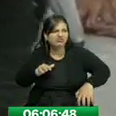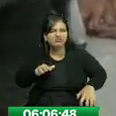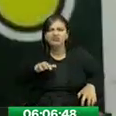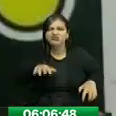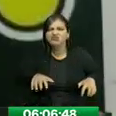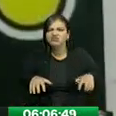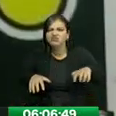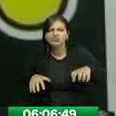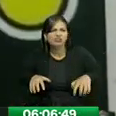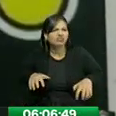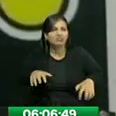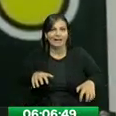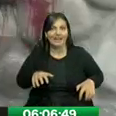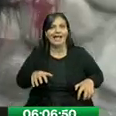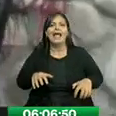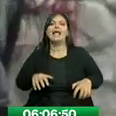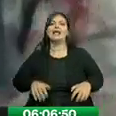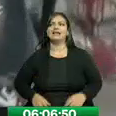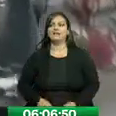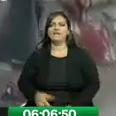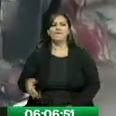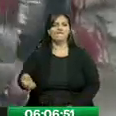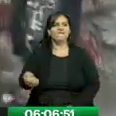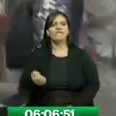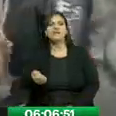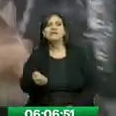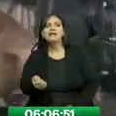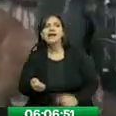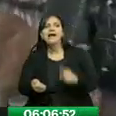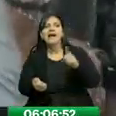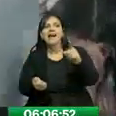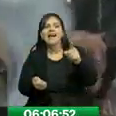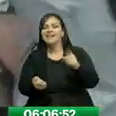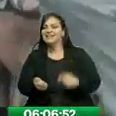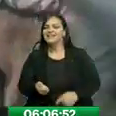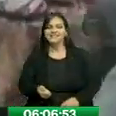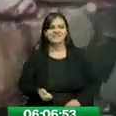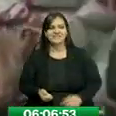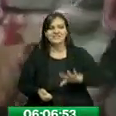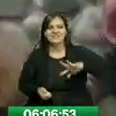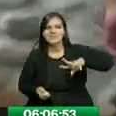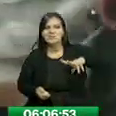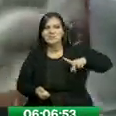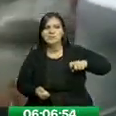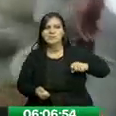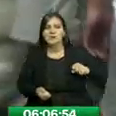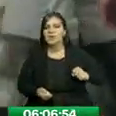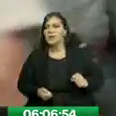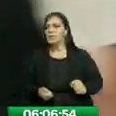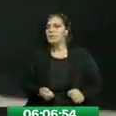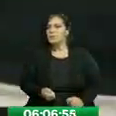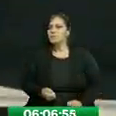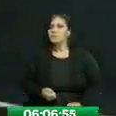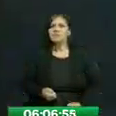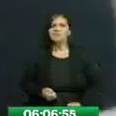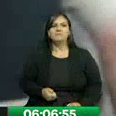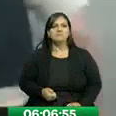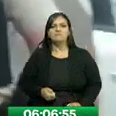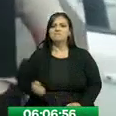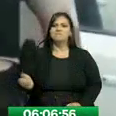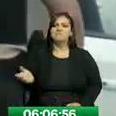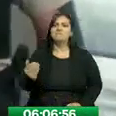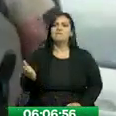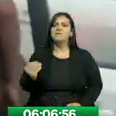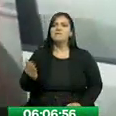asalto. Una unidad canina, por lo cual la víctima, en un estado de